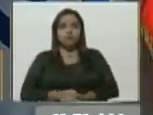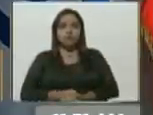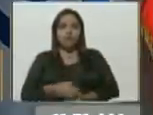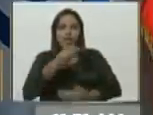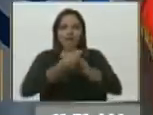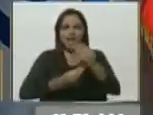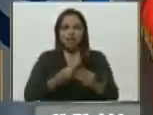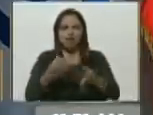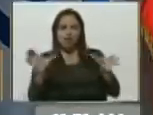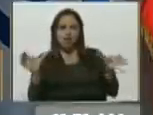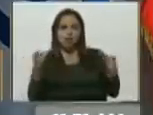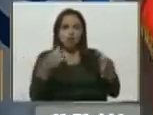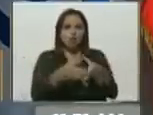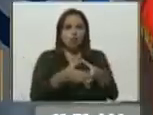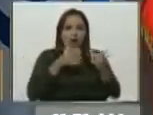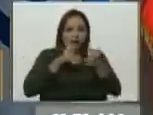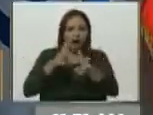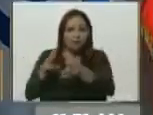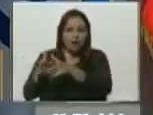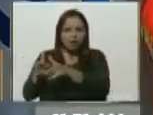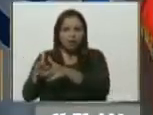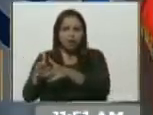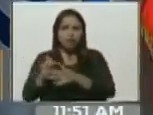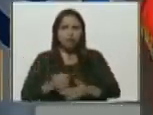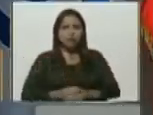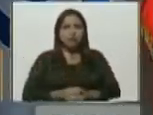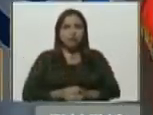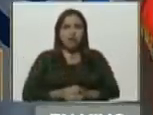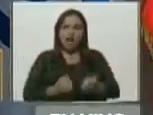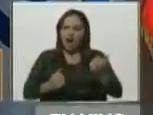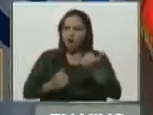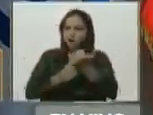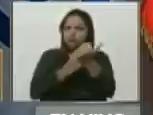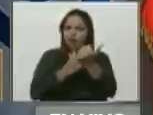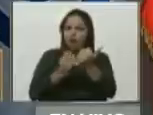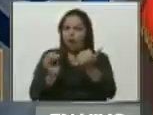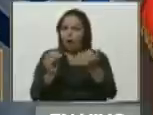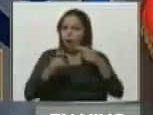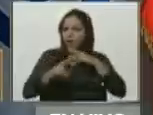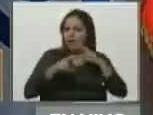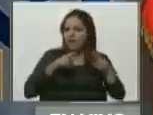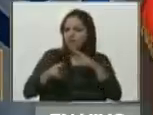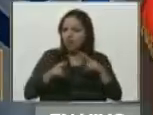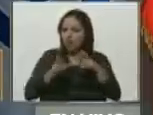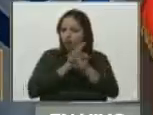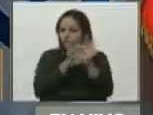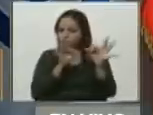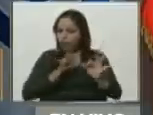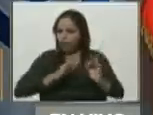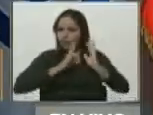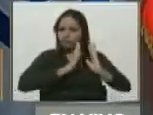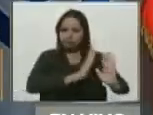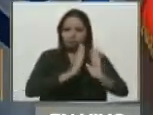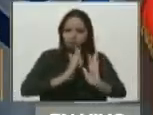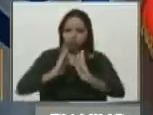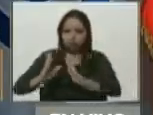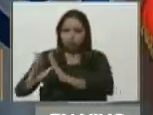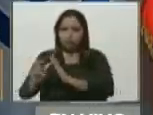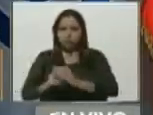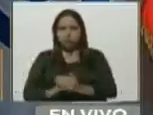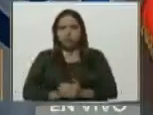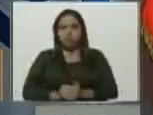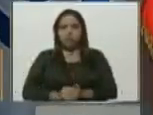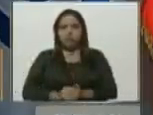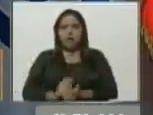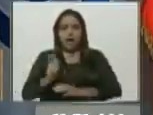parte de grupos armados, tercerizados, pero vinculados de manera orgánica y estructural